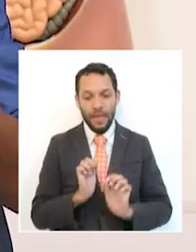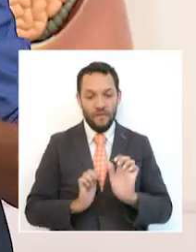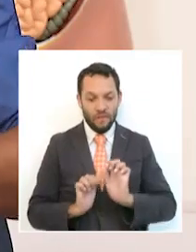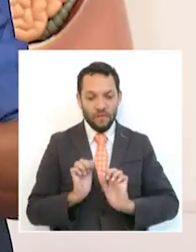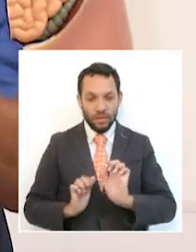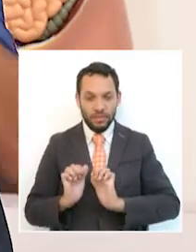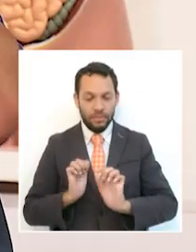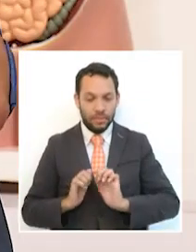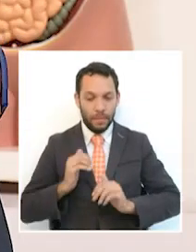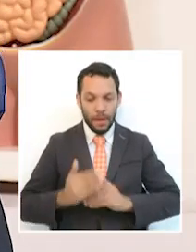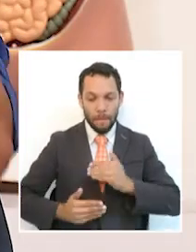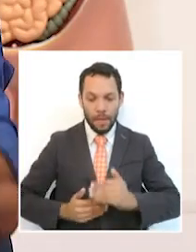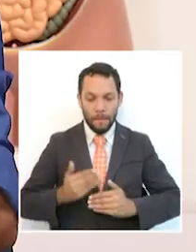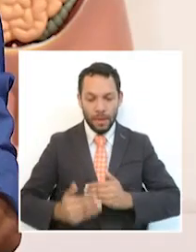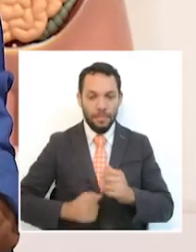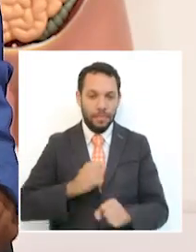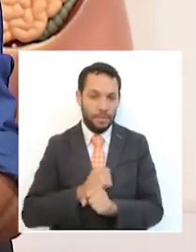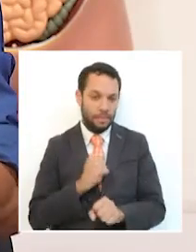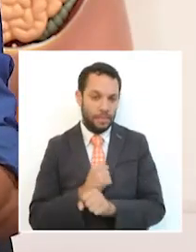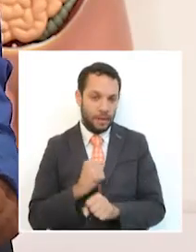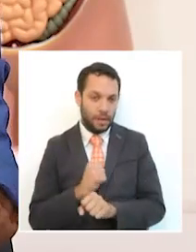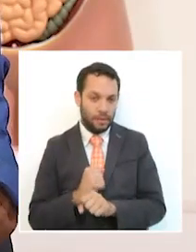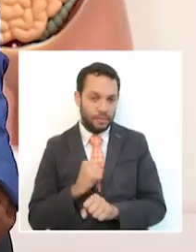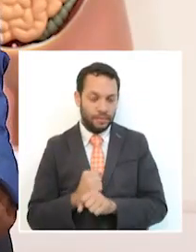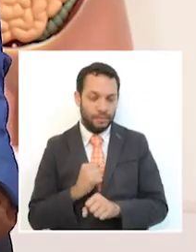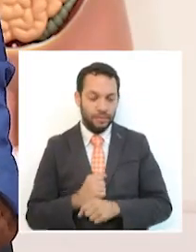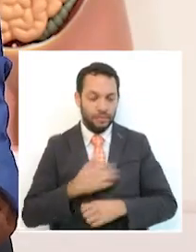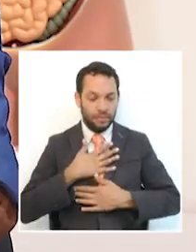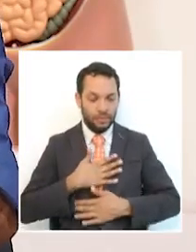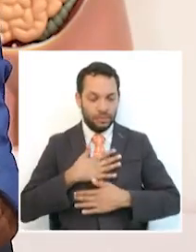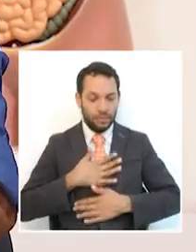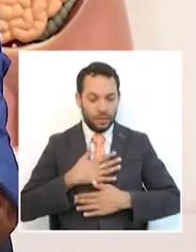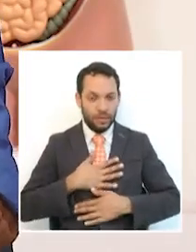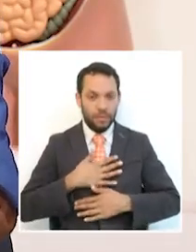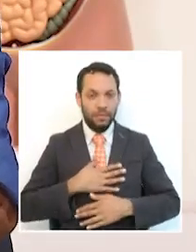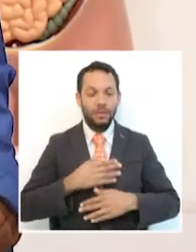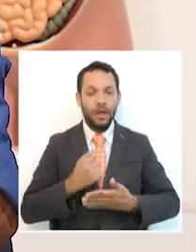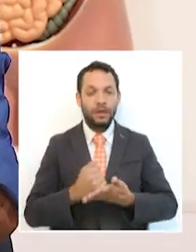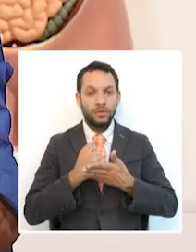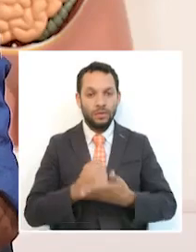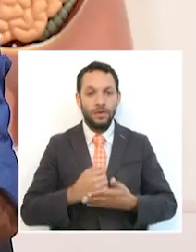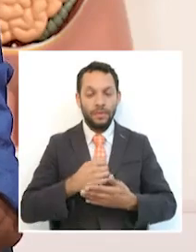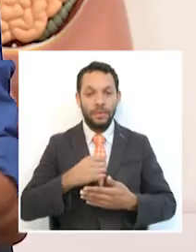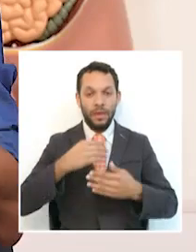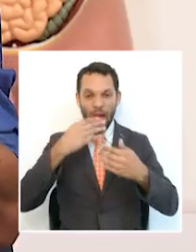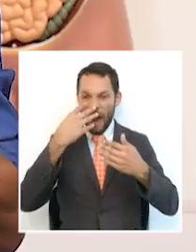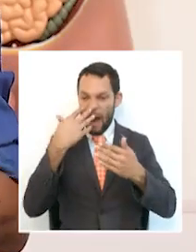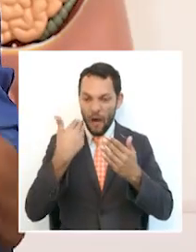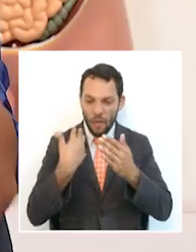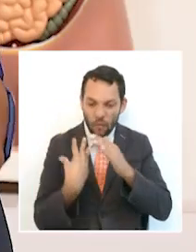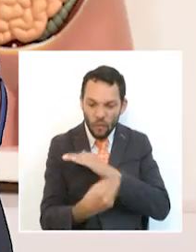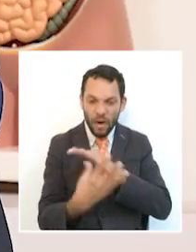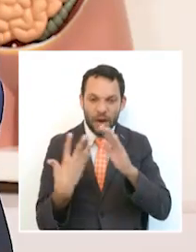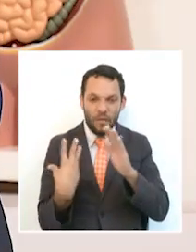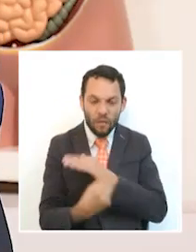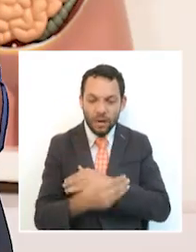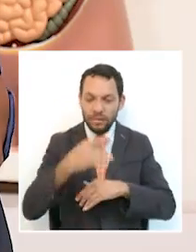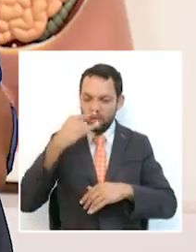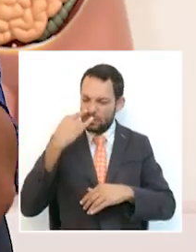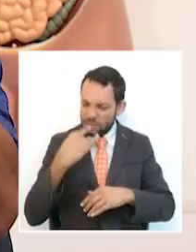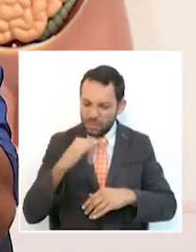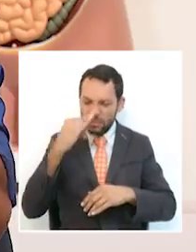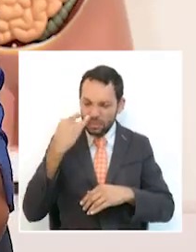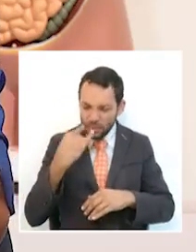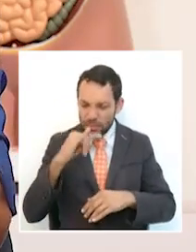empiezan a trabajar por ejemplo la expiración a ser hacia afuera esperen esperen para que saquen